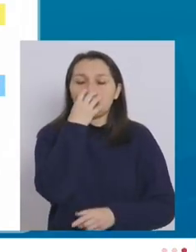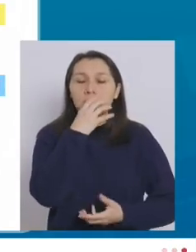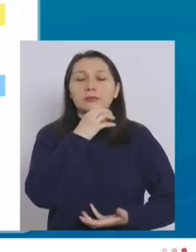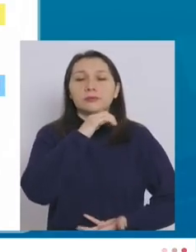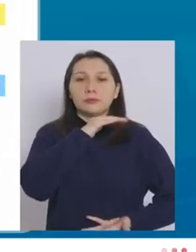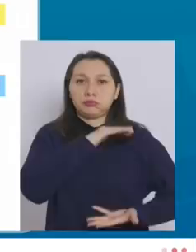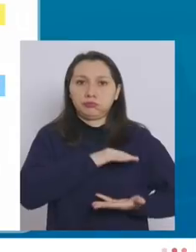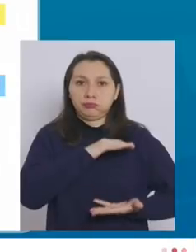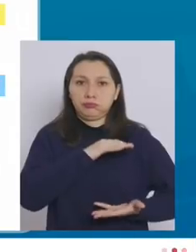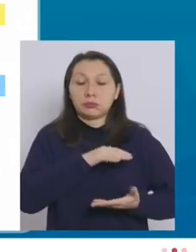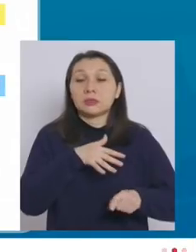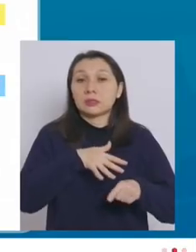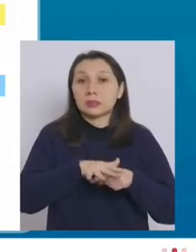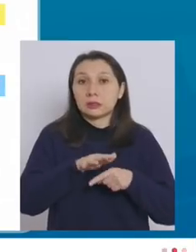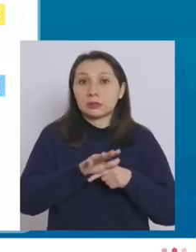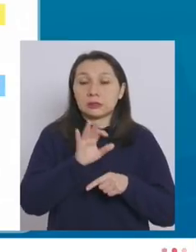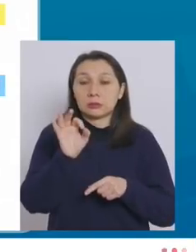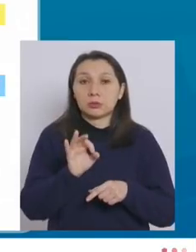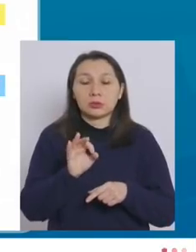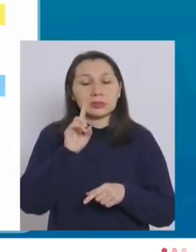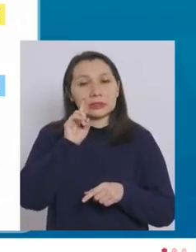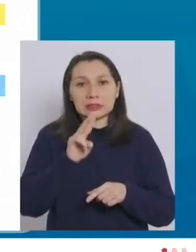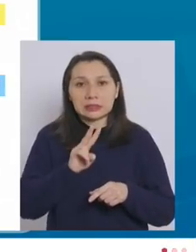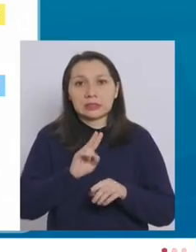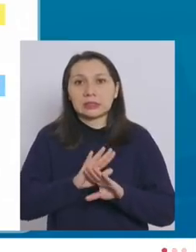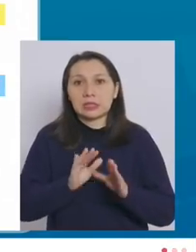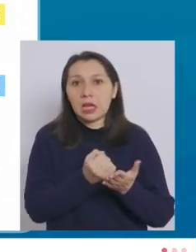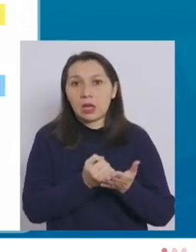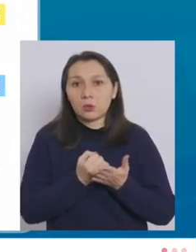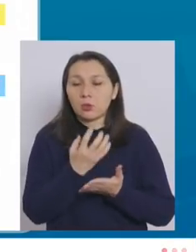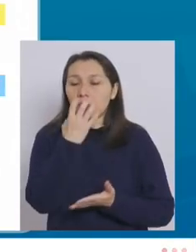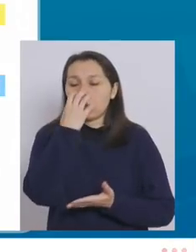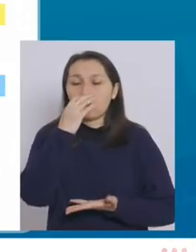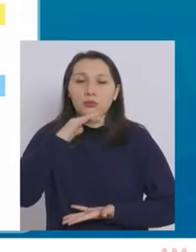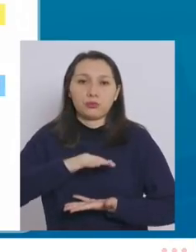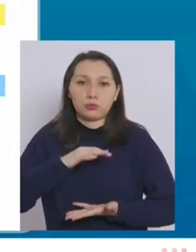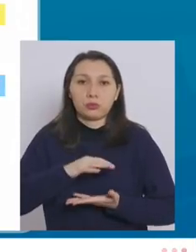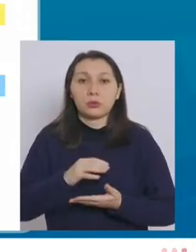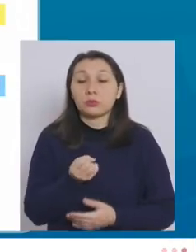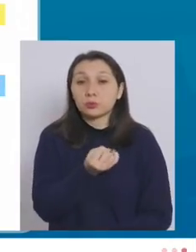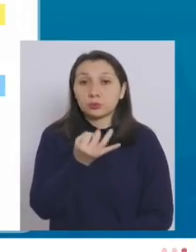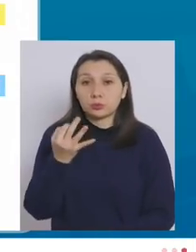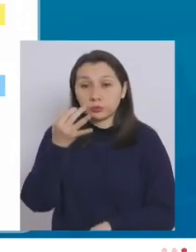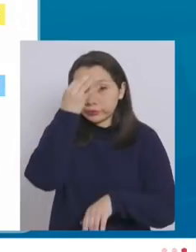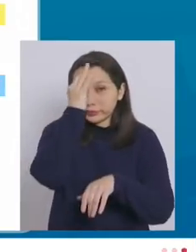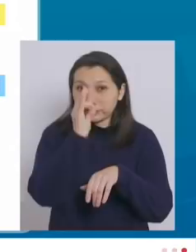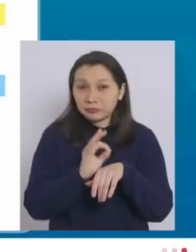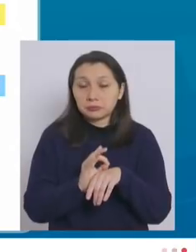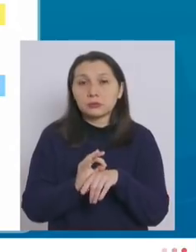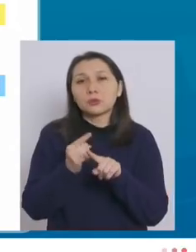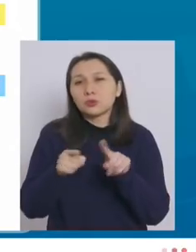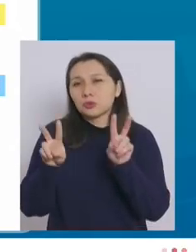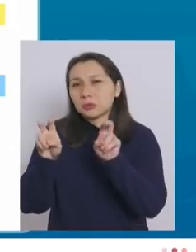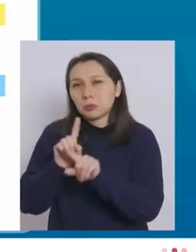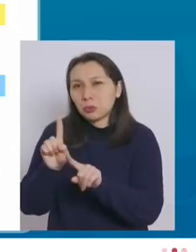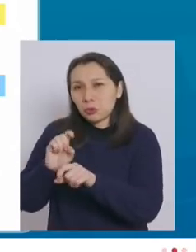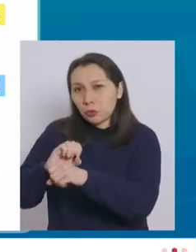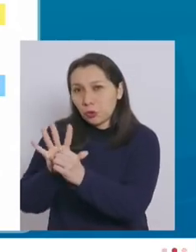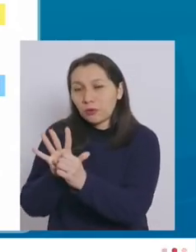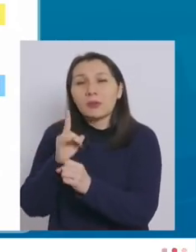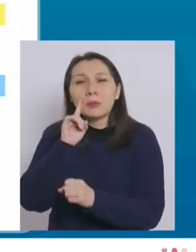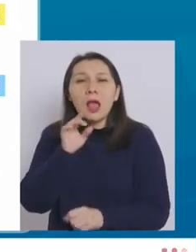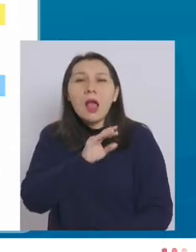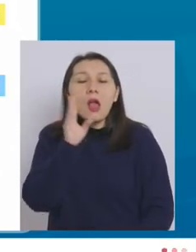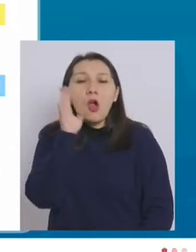pacientes, un 15% que ya no está ventilado. Y además de eso, el número de pacientes no COVID, que están en